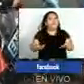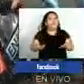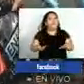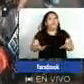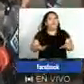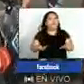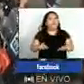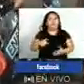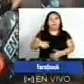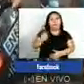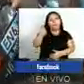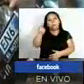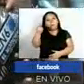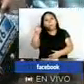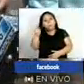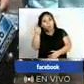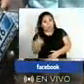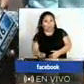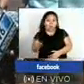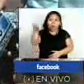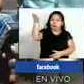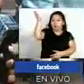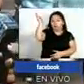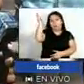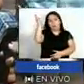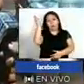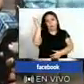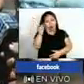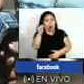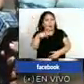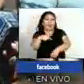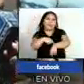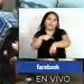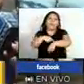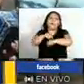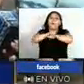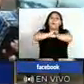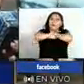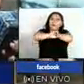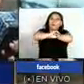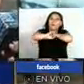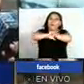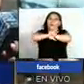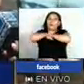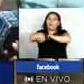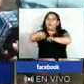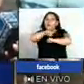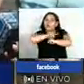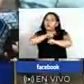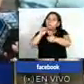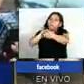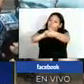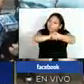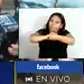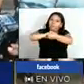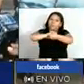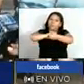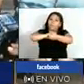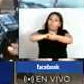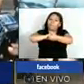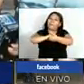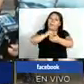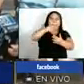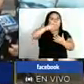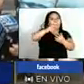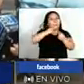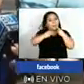los discursos que se están emitiendo, especialmente ahora en el periodo eleccionario, sean de unión y de